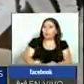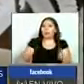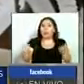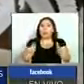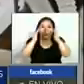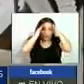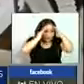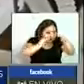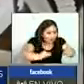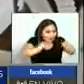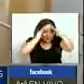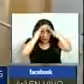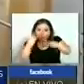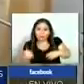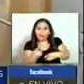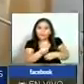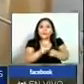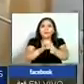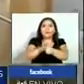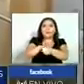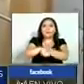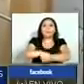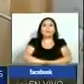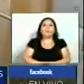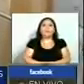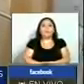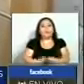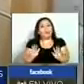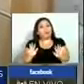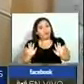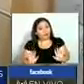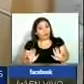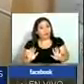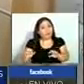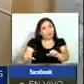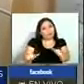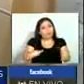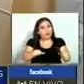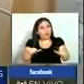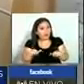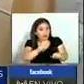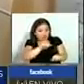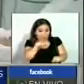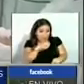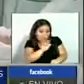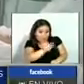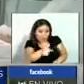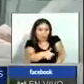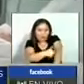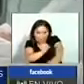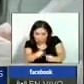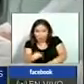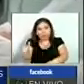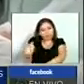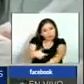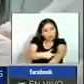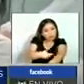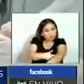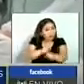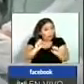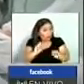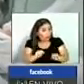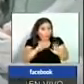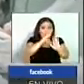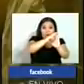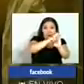de atender a pacientes con COVID-19, sin embargo, dependerá de la capacidad de cada uno para seguir los lineamientos